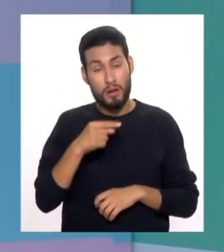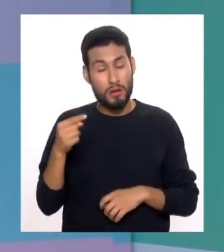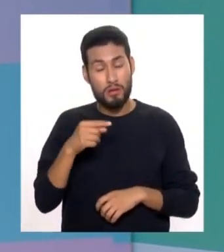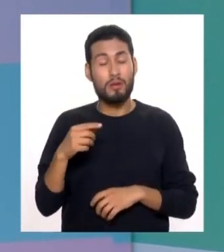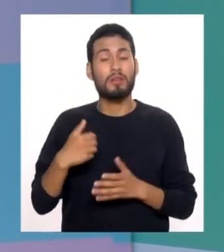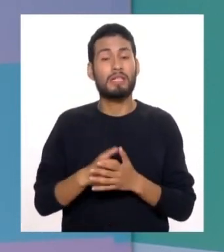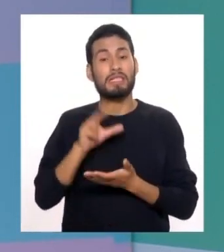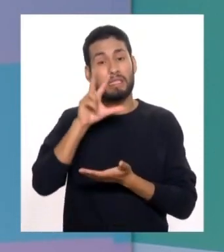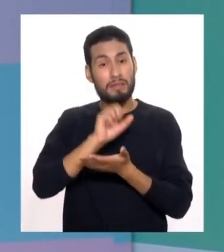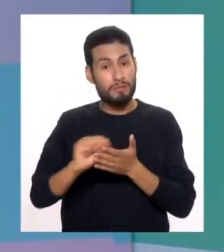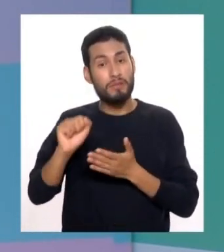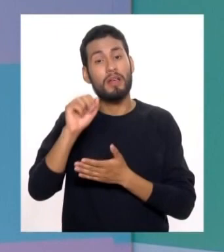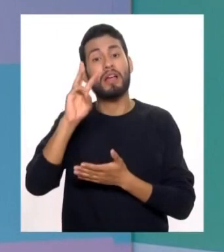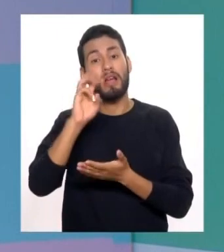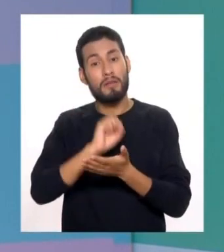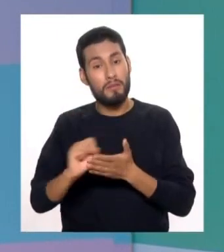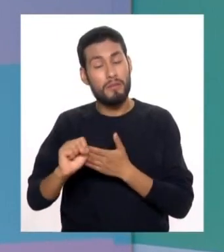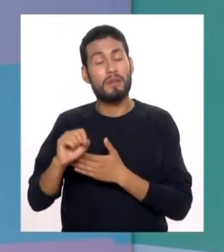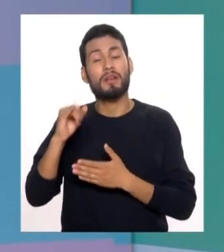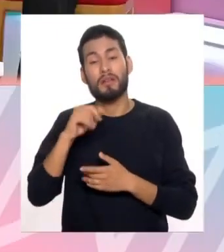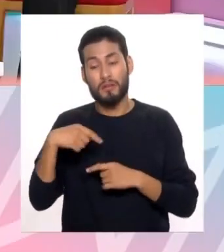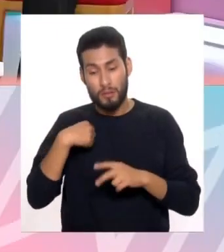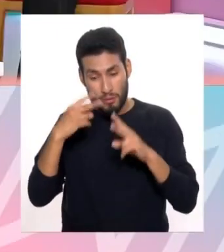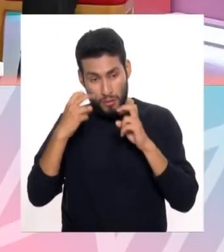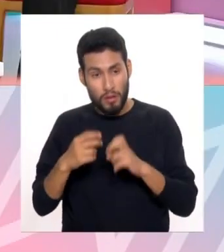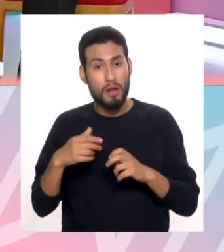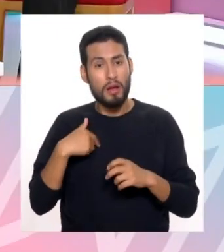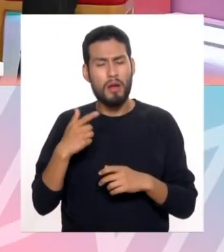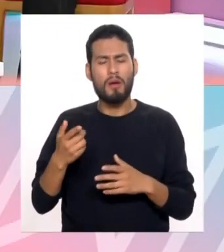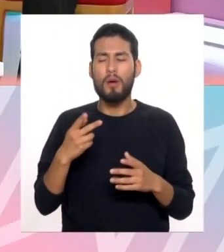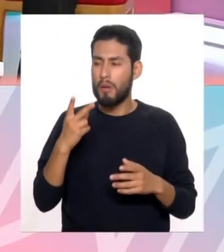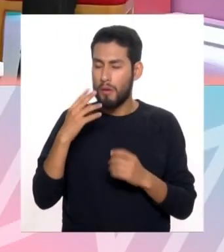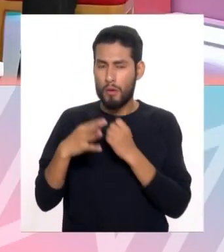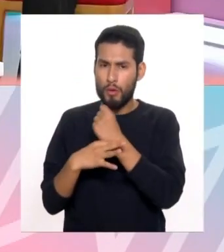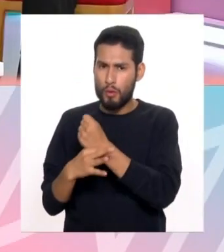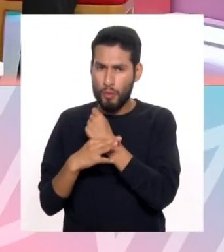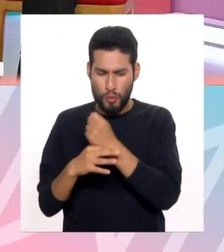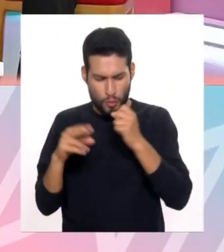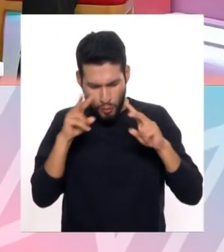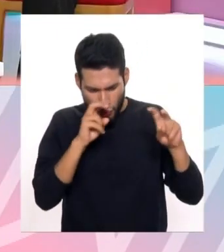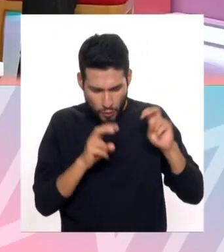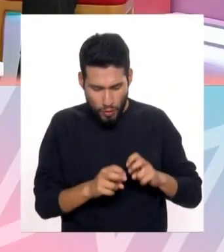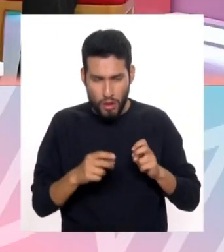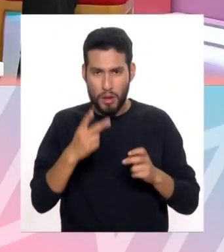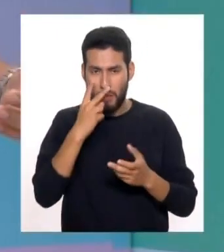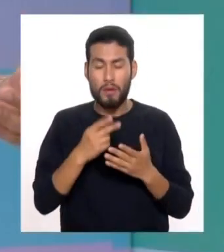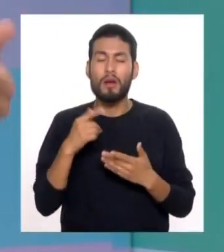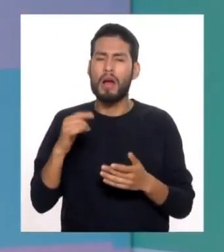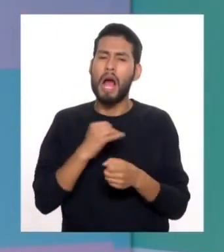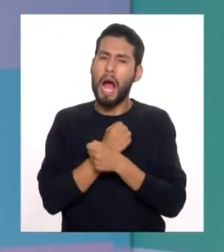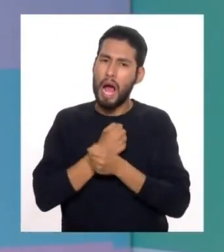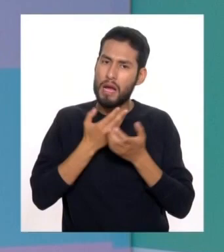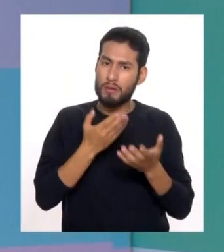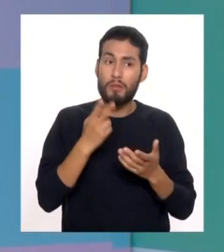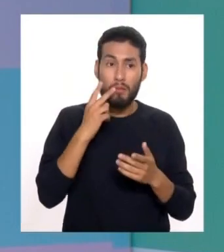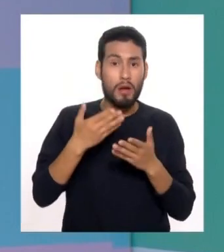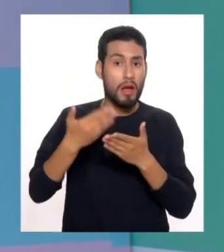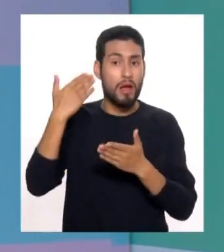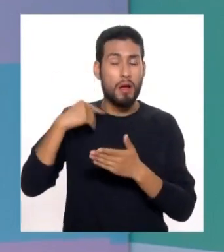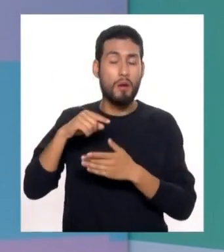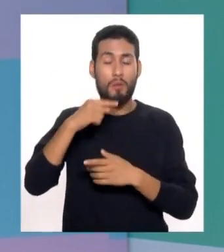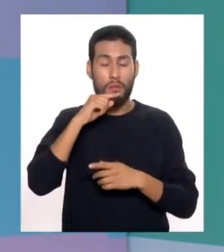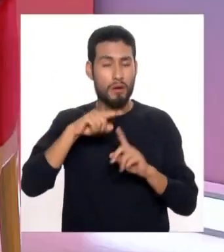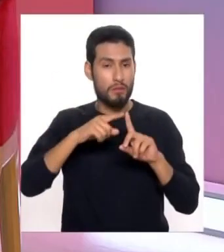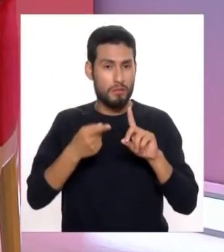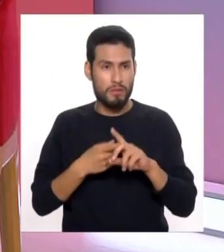tercer trimestre tenga un componente empático por parte del médico especialista, considerando los antecedentes que trae la mujer embarazada.